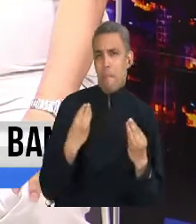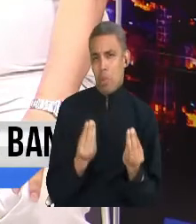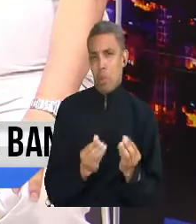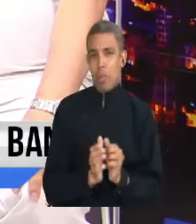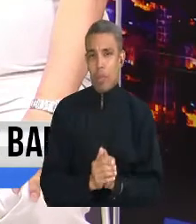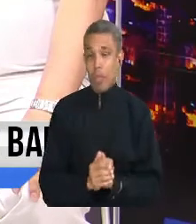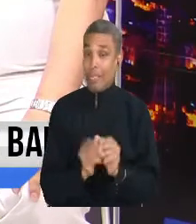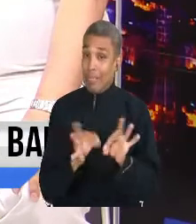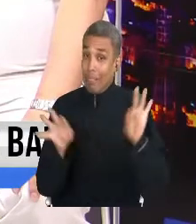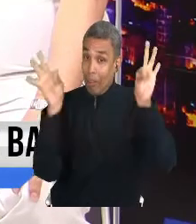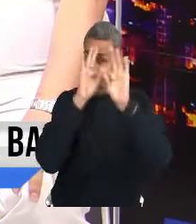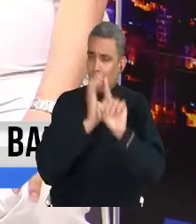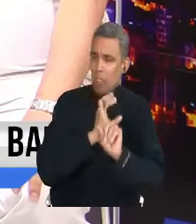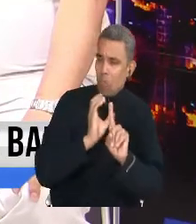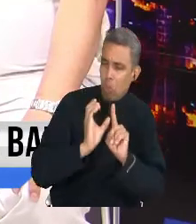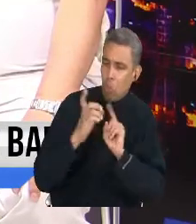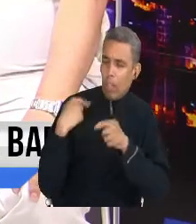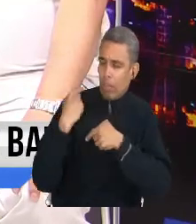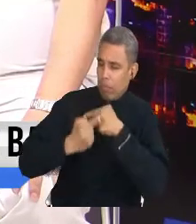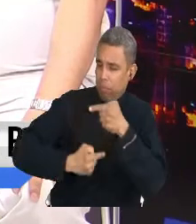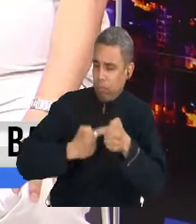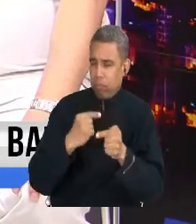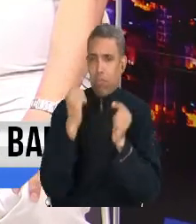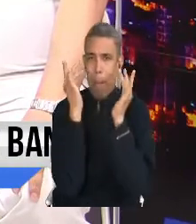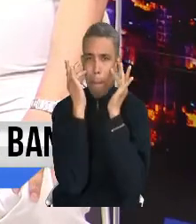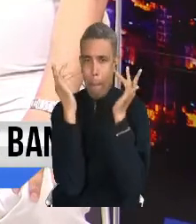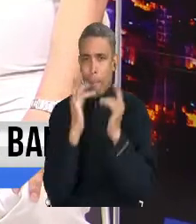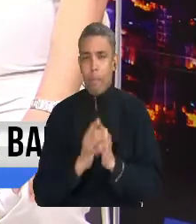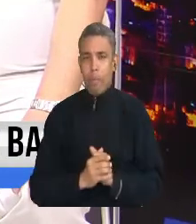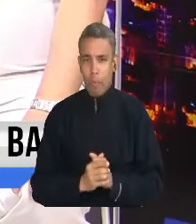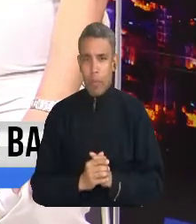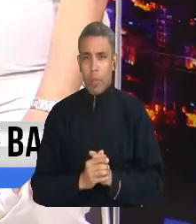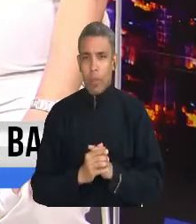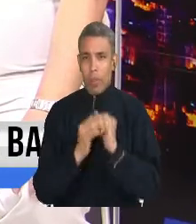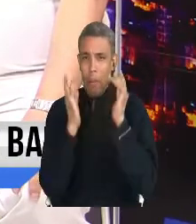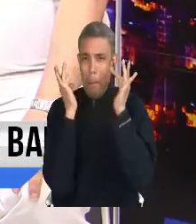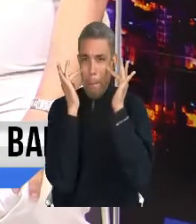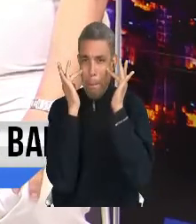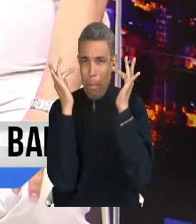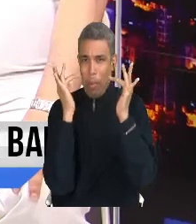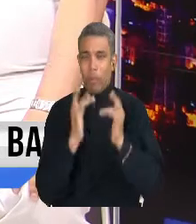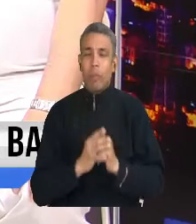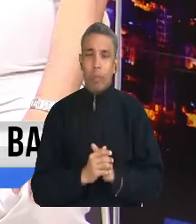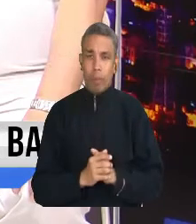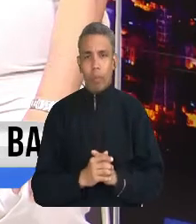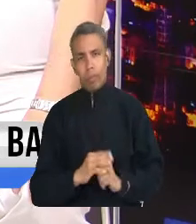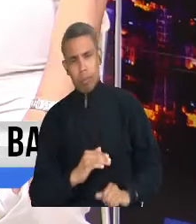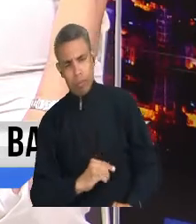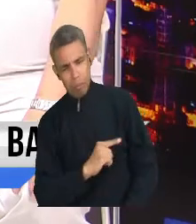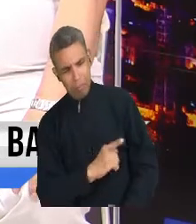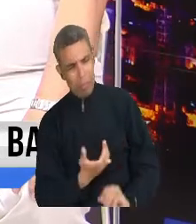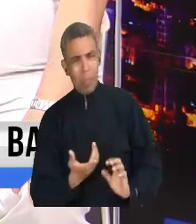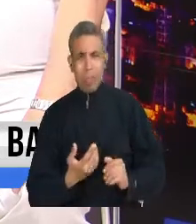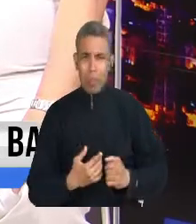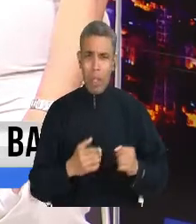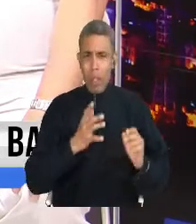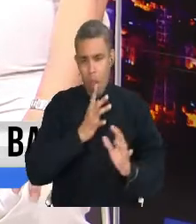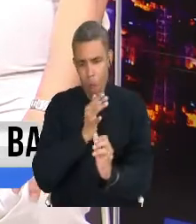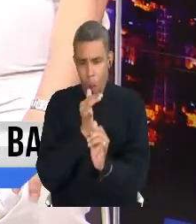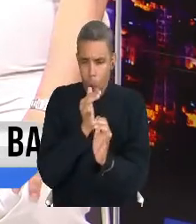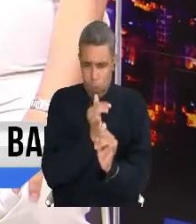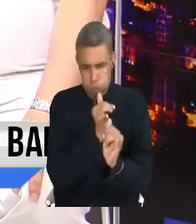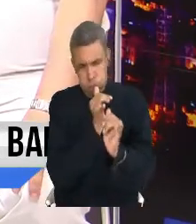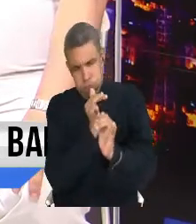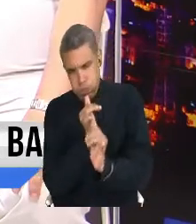nuestros mayores traen esta música, tanto la música de viento como la música vallenata, ¿cierto? Y se quedan unas raíces